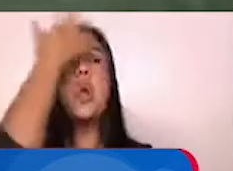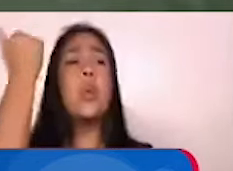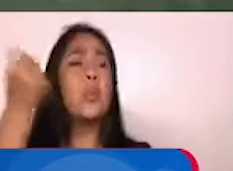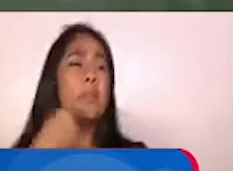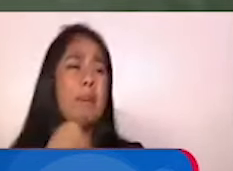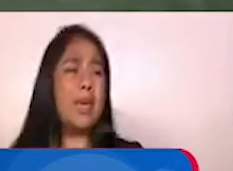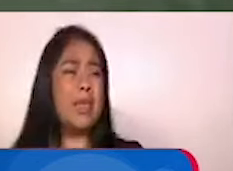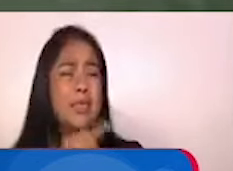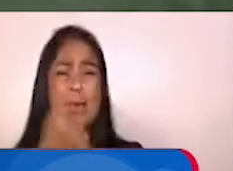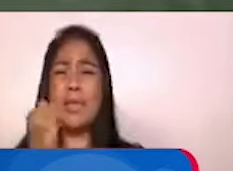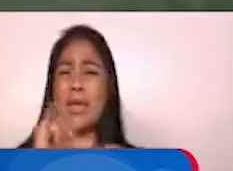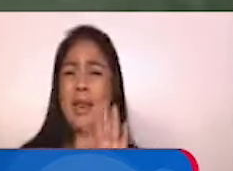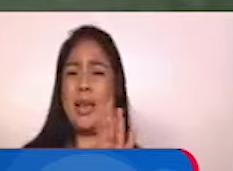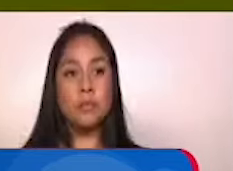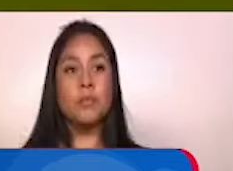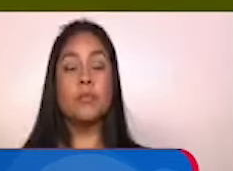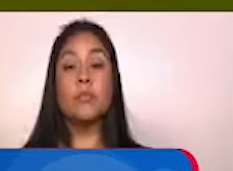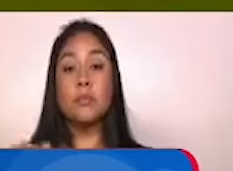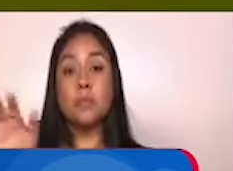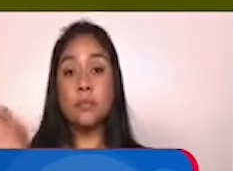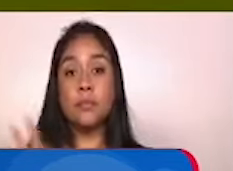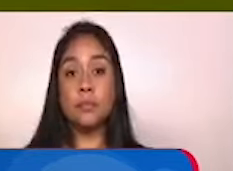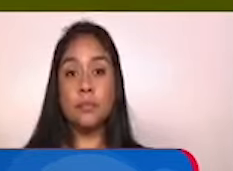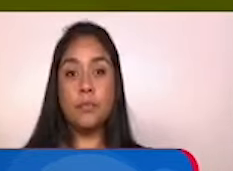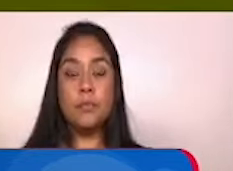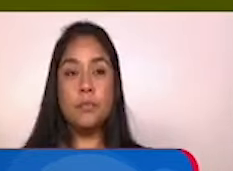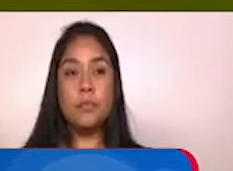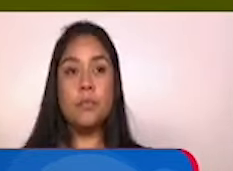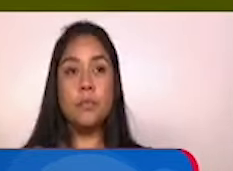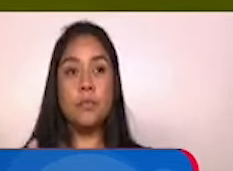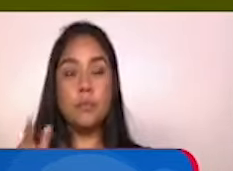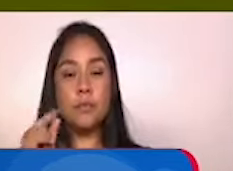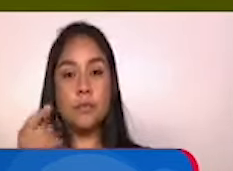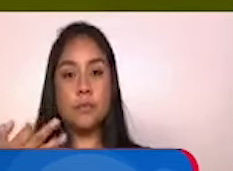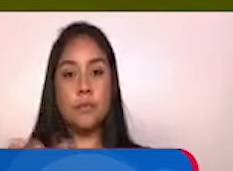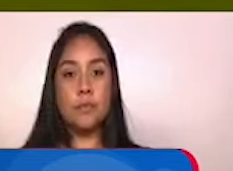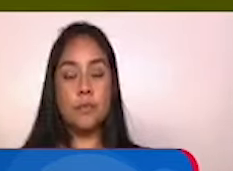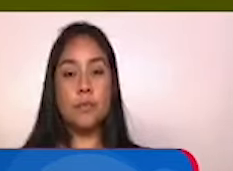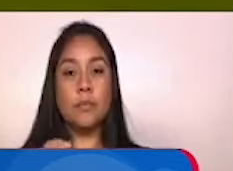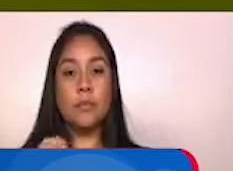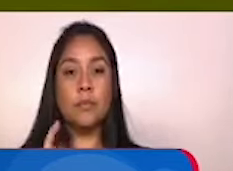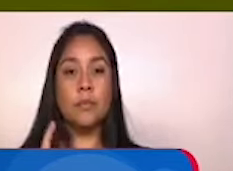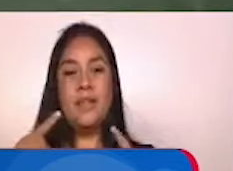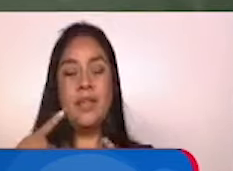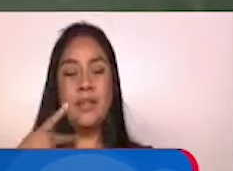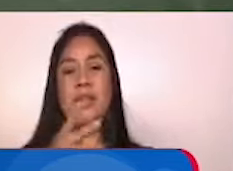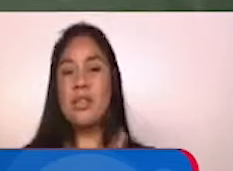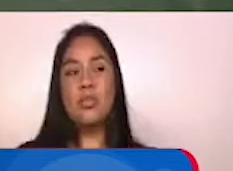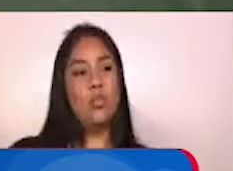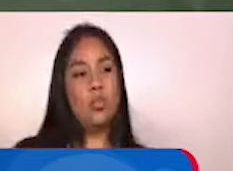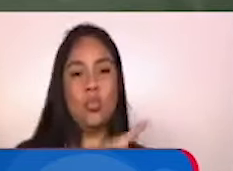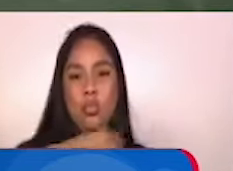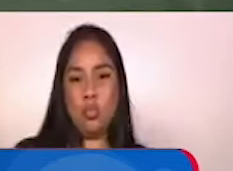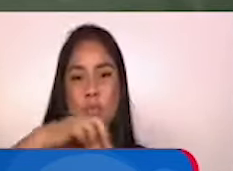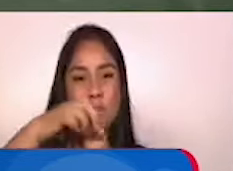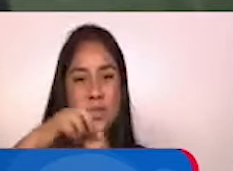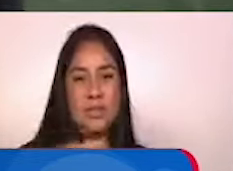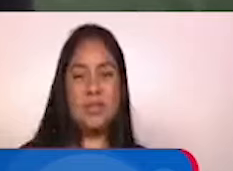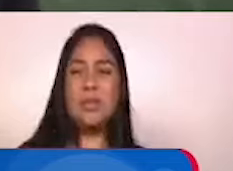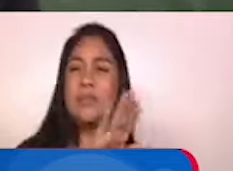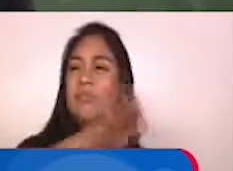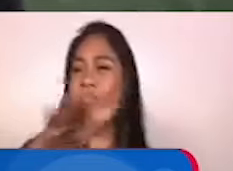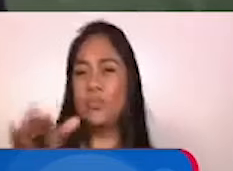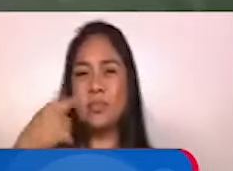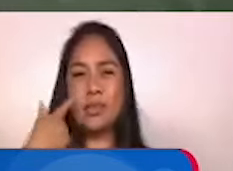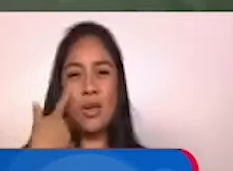que fracasar en los pactos y consensos de la cumbre representaría que la guerra, violencia y hambruna vuelvan